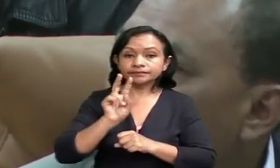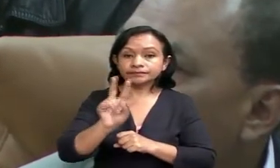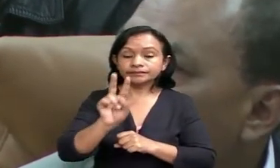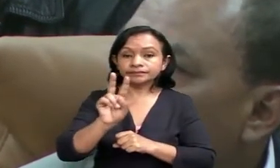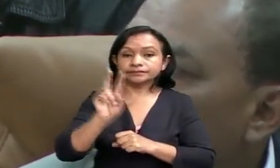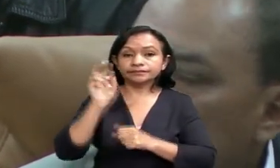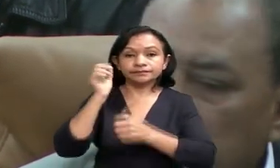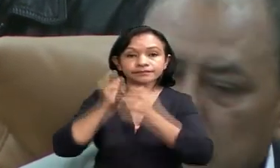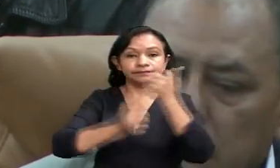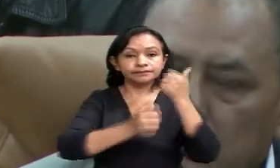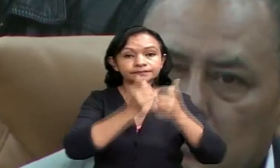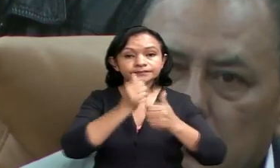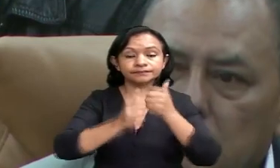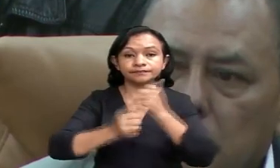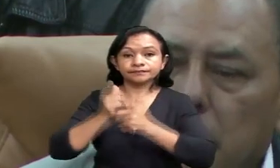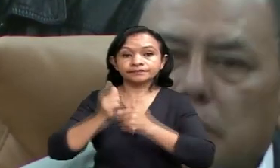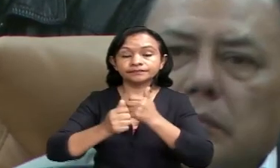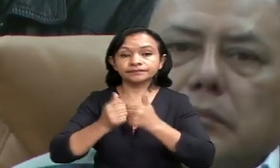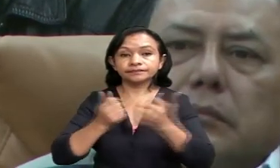afectado,